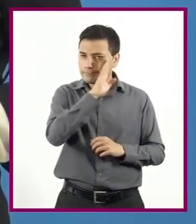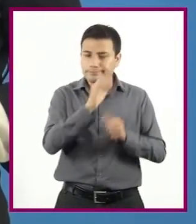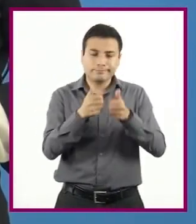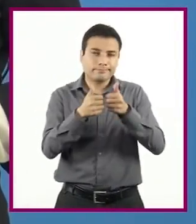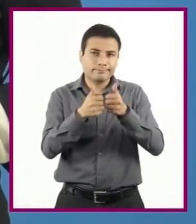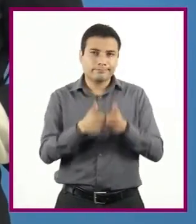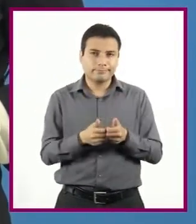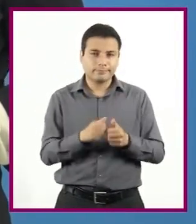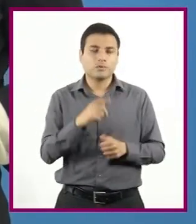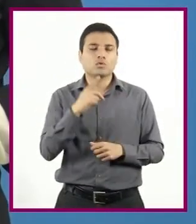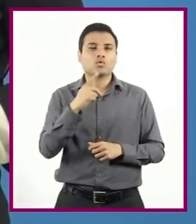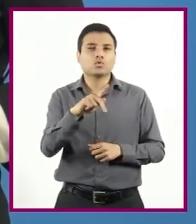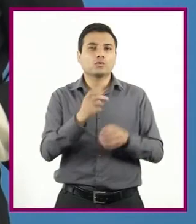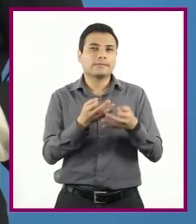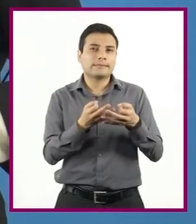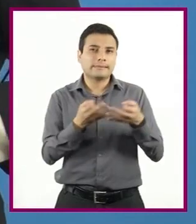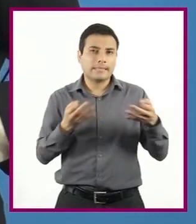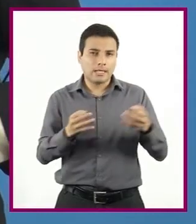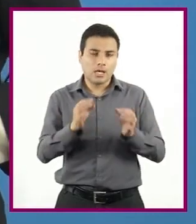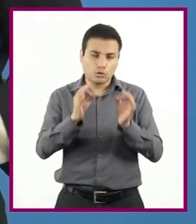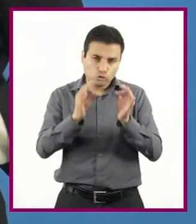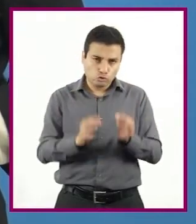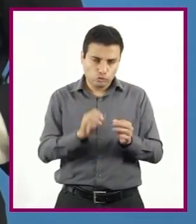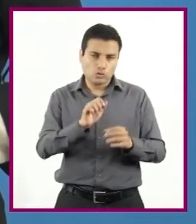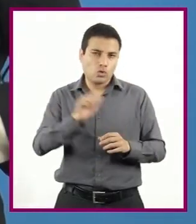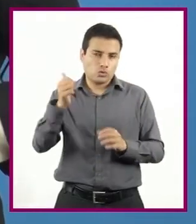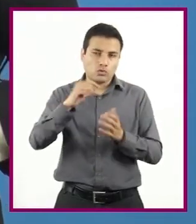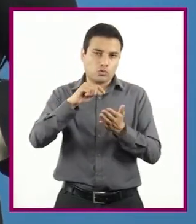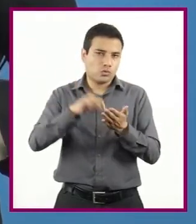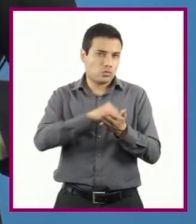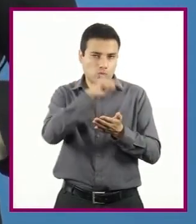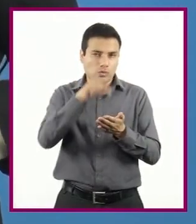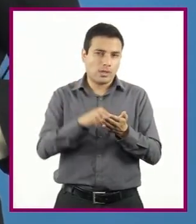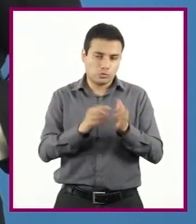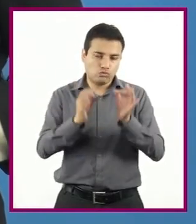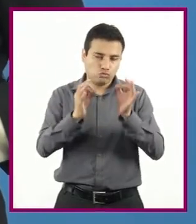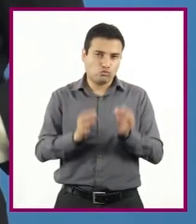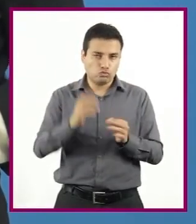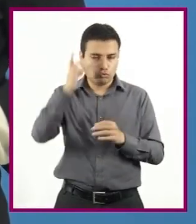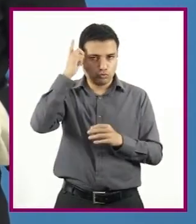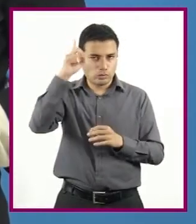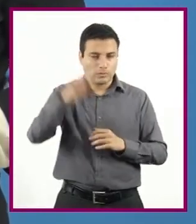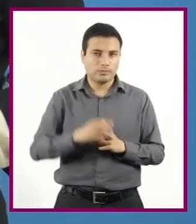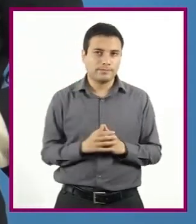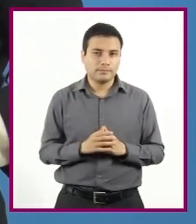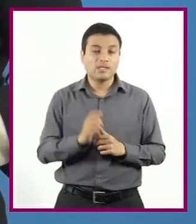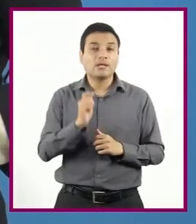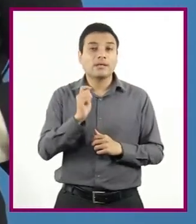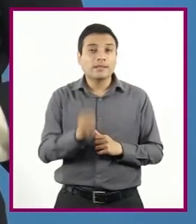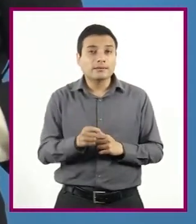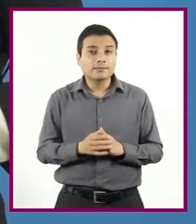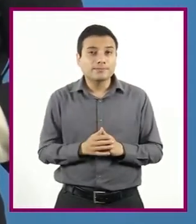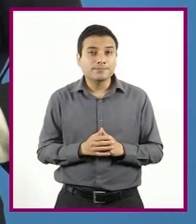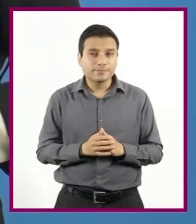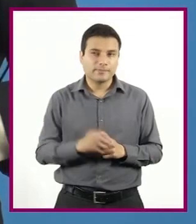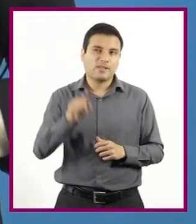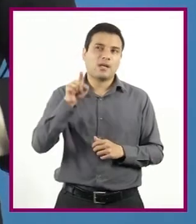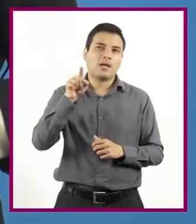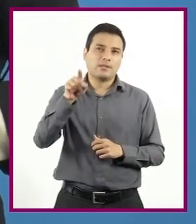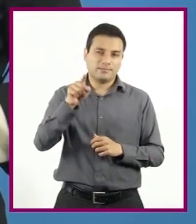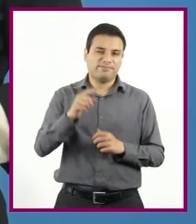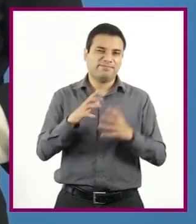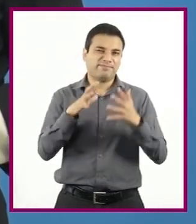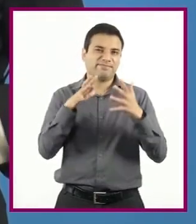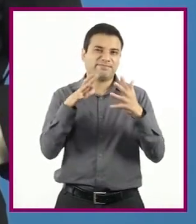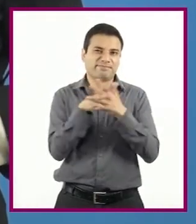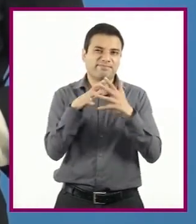tu propia tierra otra es. Para otra parte estás prometido, que es el campo donde se hacen las guerras, donde